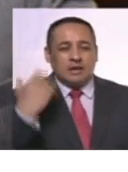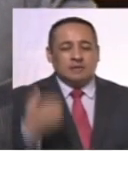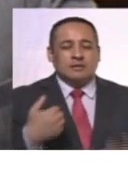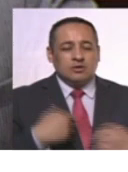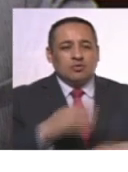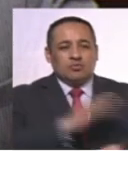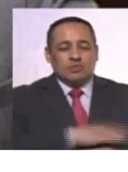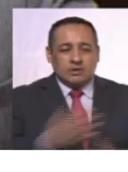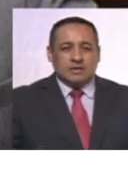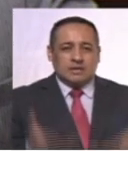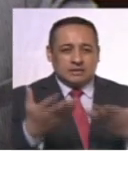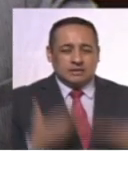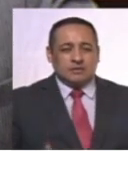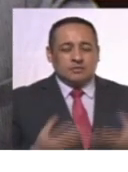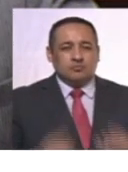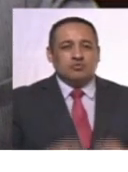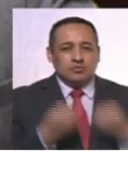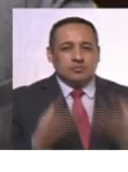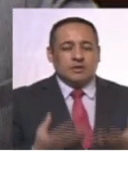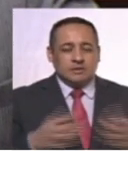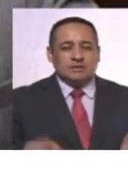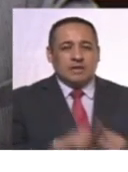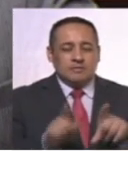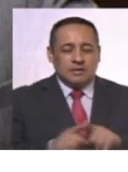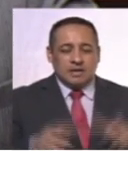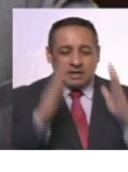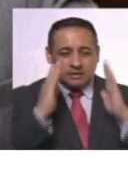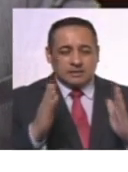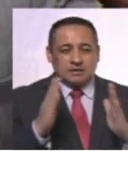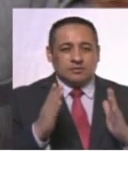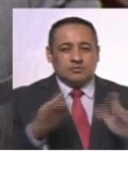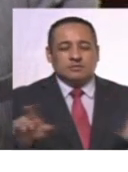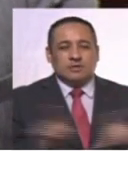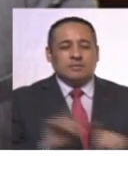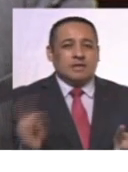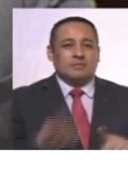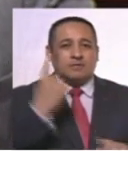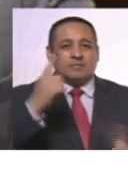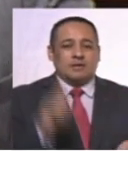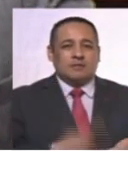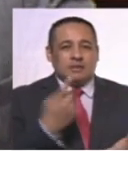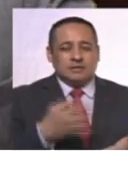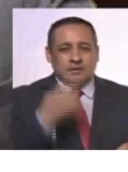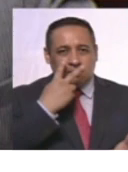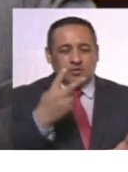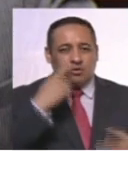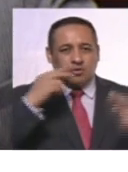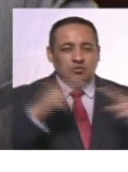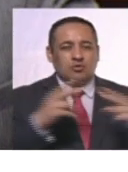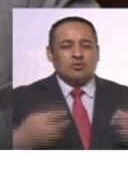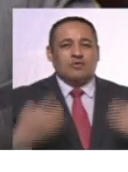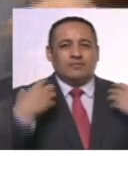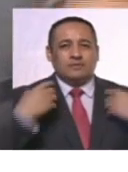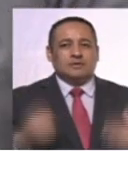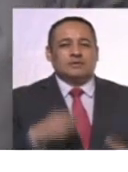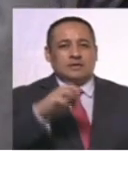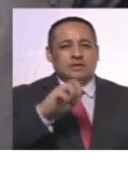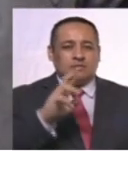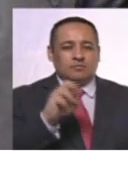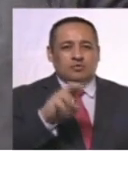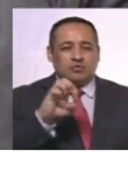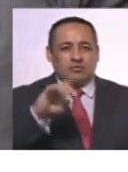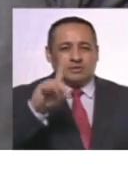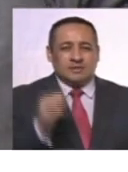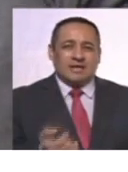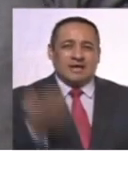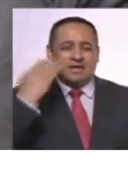de recibirnos muy bien y atendernos. La primera vez que conozco el despacho del director del PRONIET. Ninguno de los